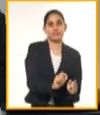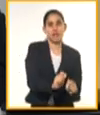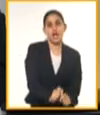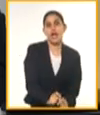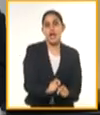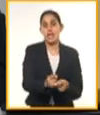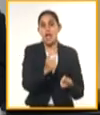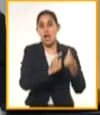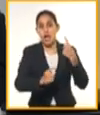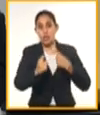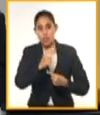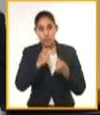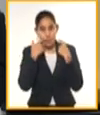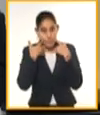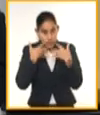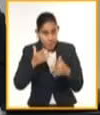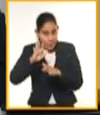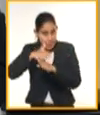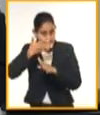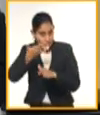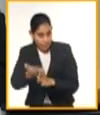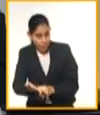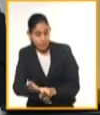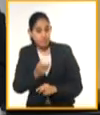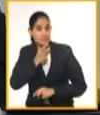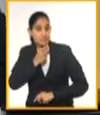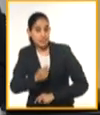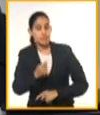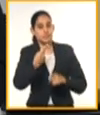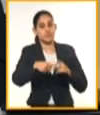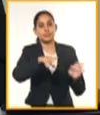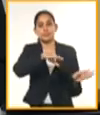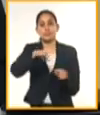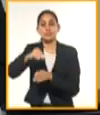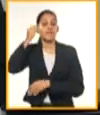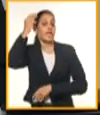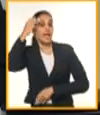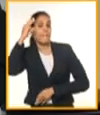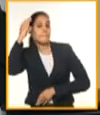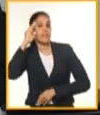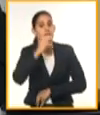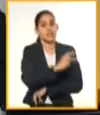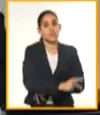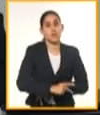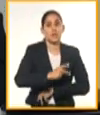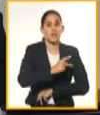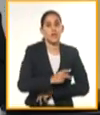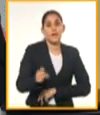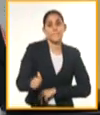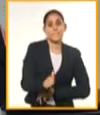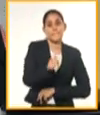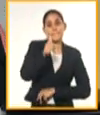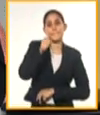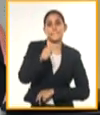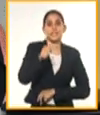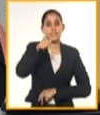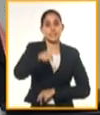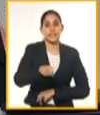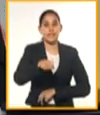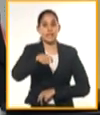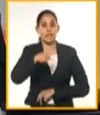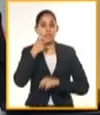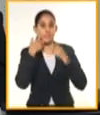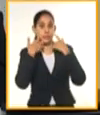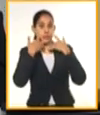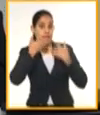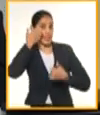valoraciones sobre lo que ocurrirá. Mientras tanto, en México, pues dijo la presidenta Claudia Sheinbaum en un evento